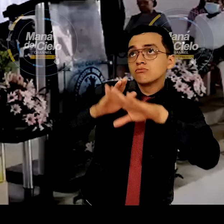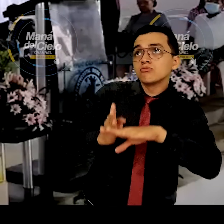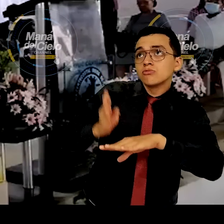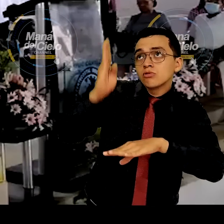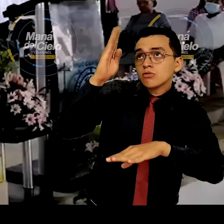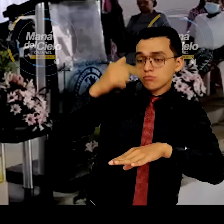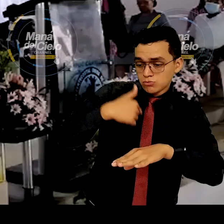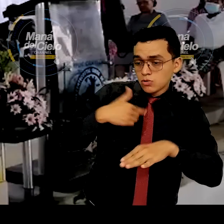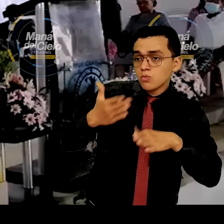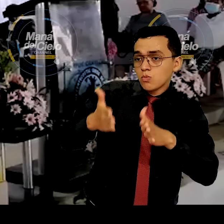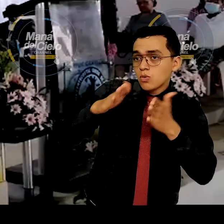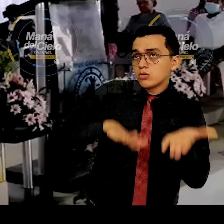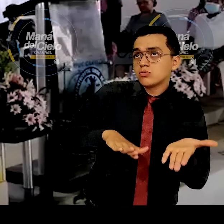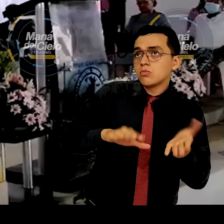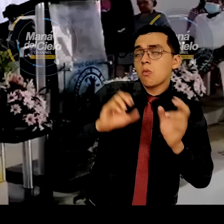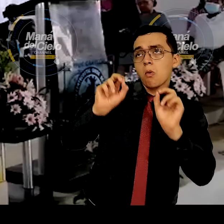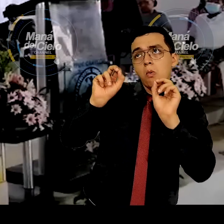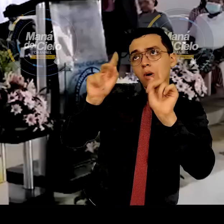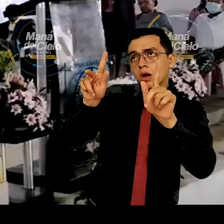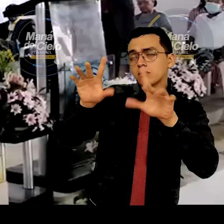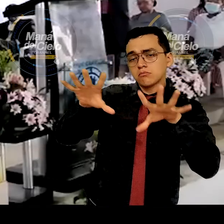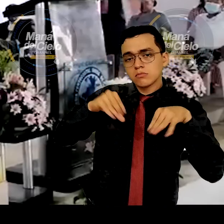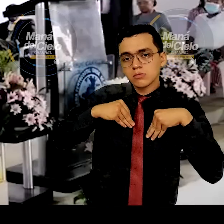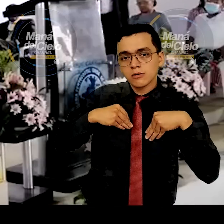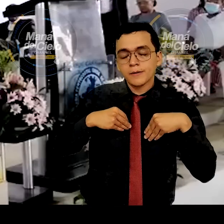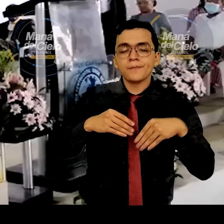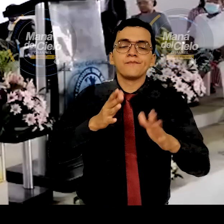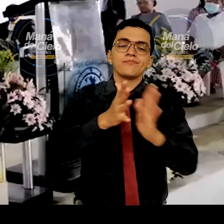tocó. Yo perdí mi primera esposa.